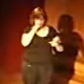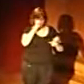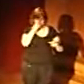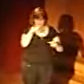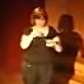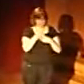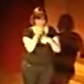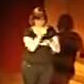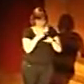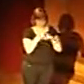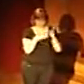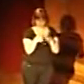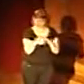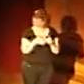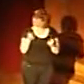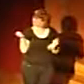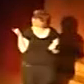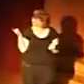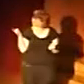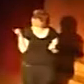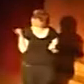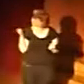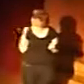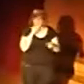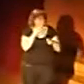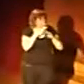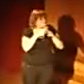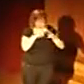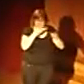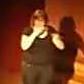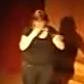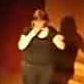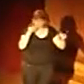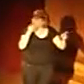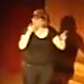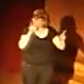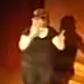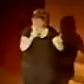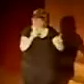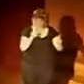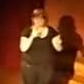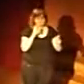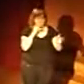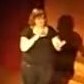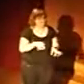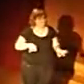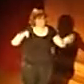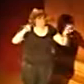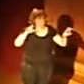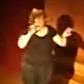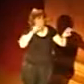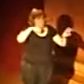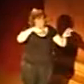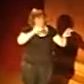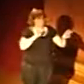tipo de artistas en este caso no Me resisto a decirles el nombre es el la escenografía Sami red